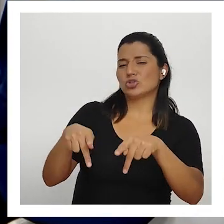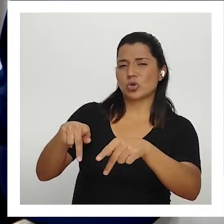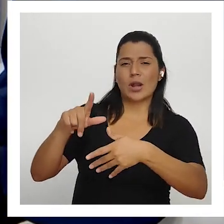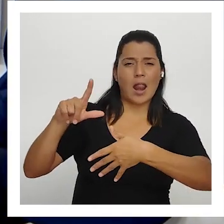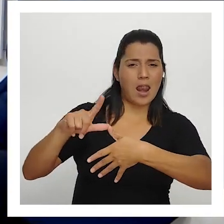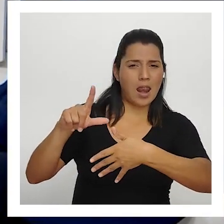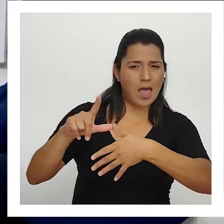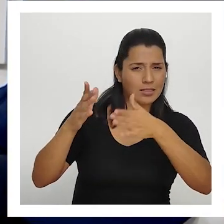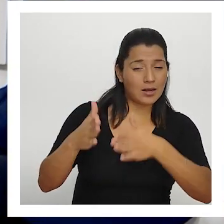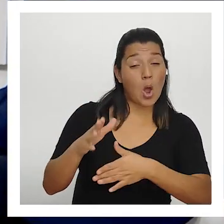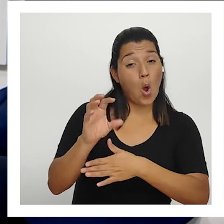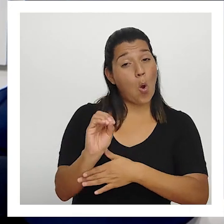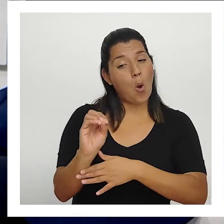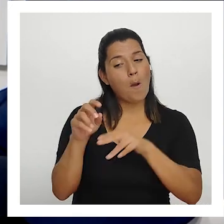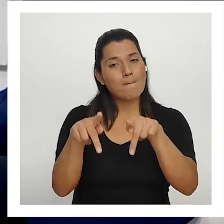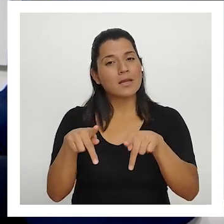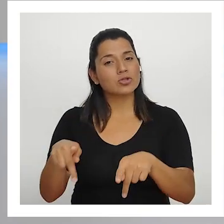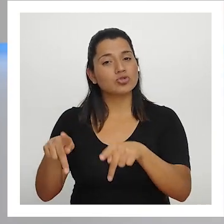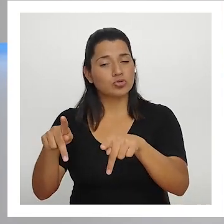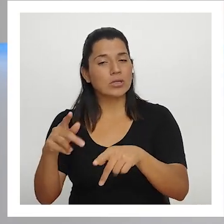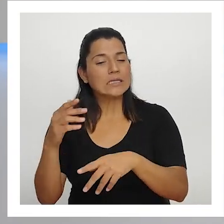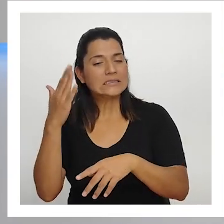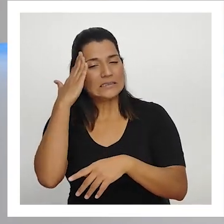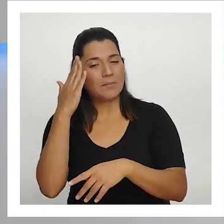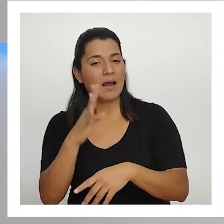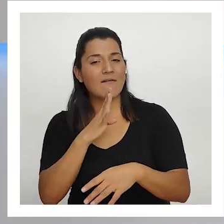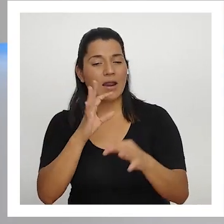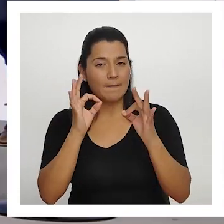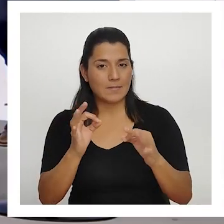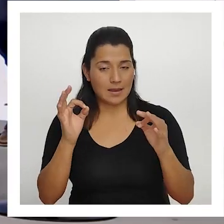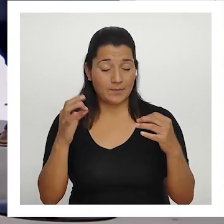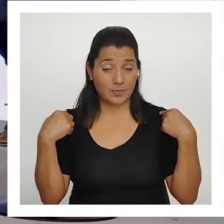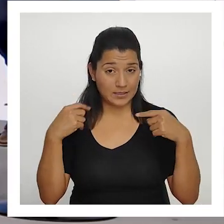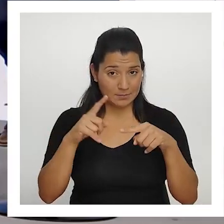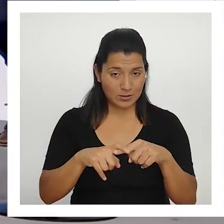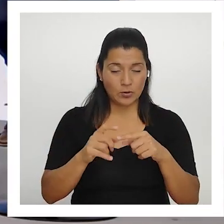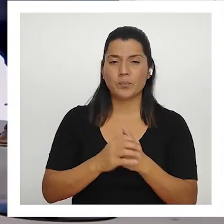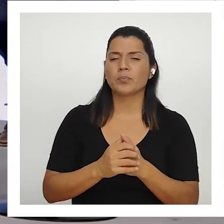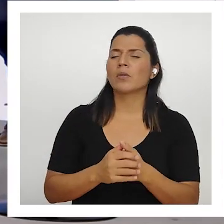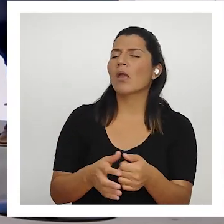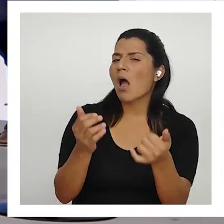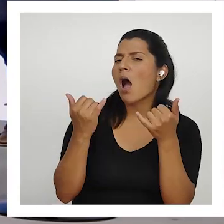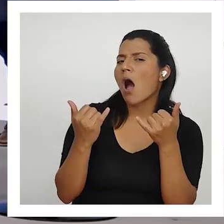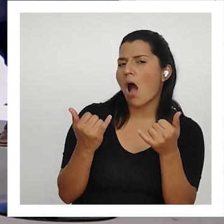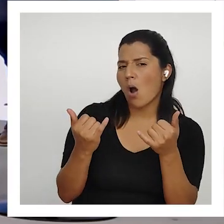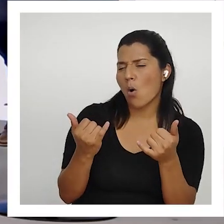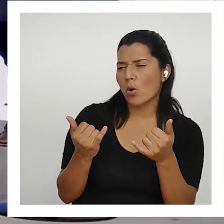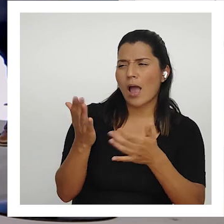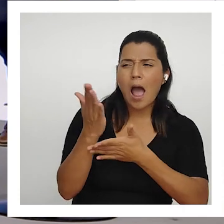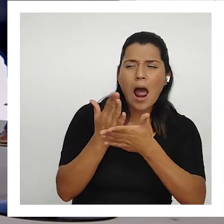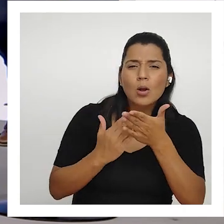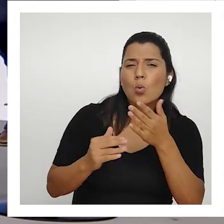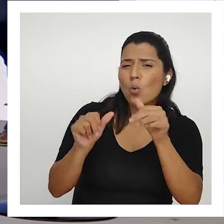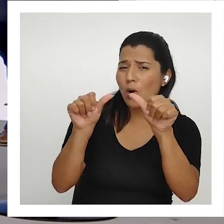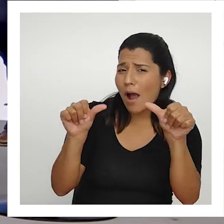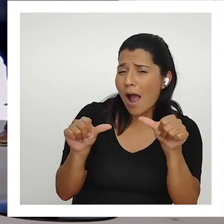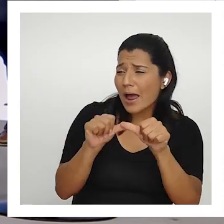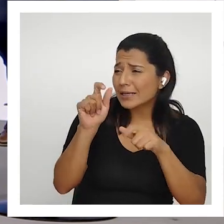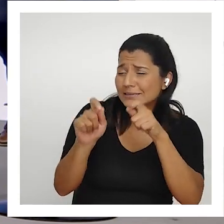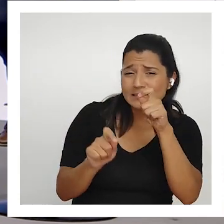el hecho de que los propietarios de esas cuentas en entidades financieras de Estados Unidos eran personas con nombres latinos.